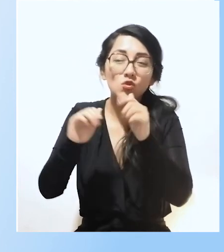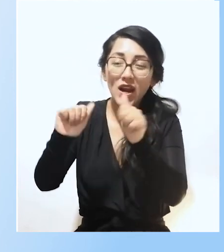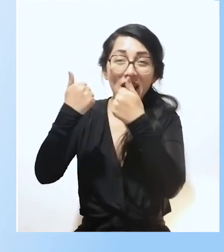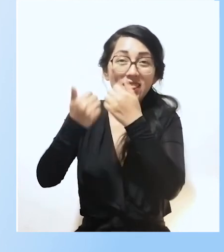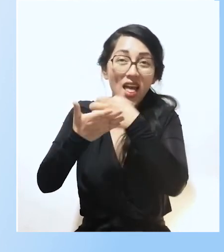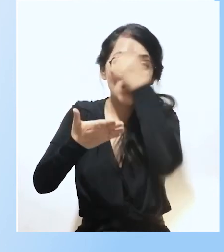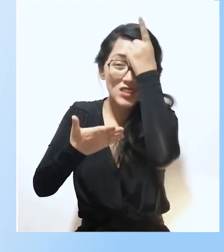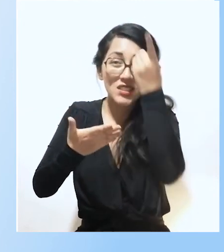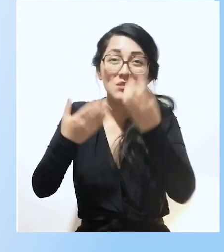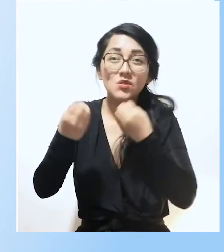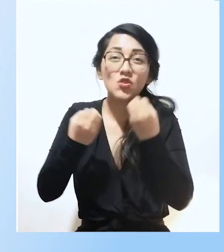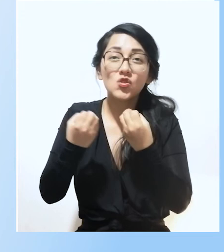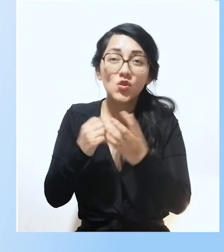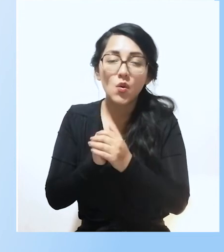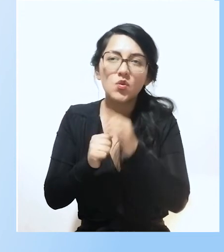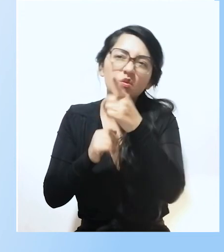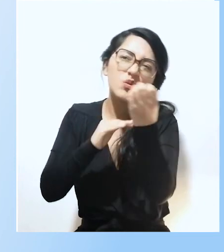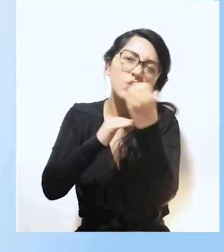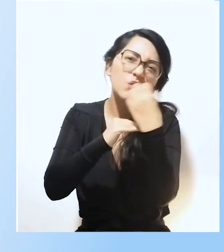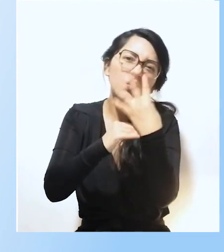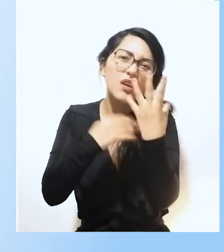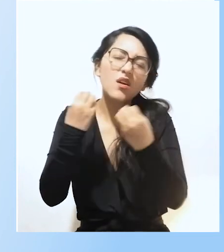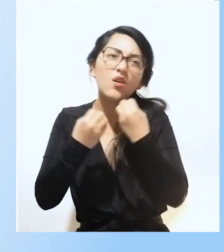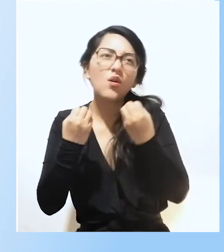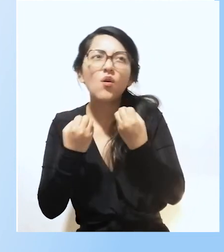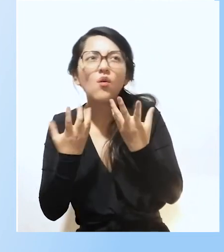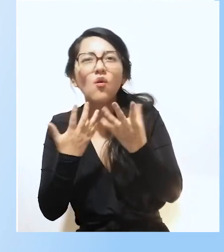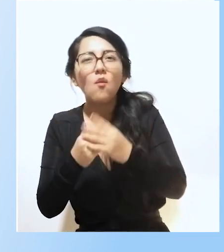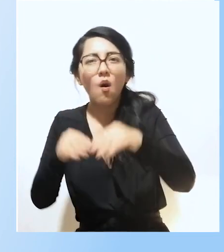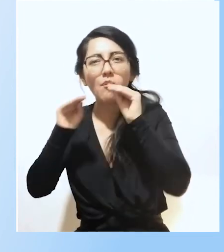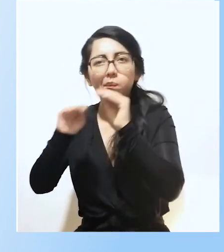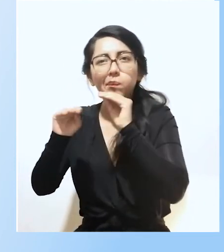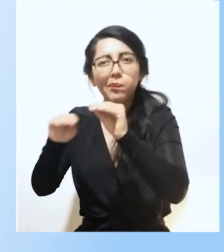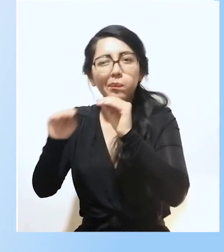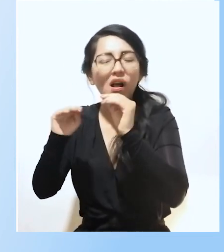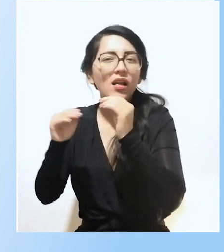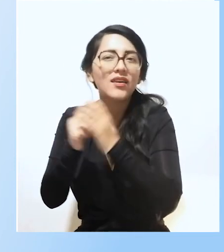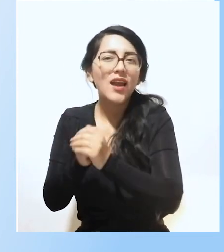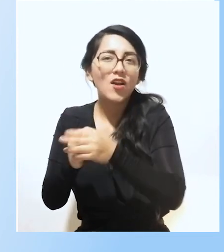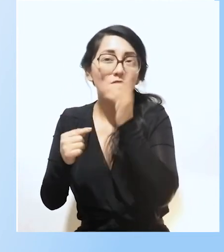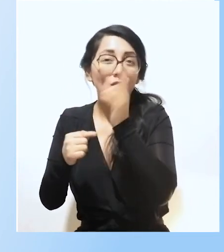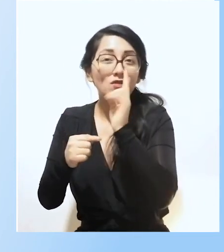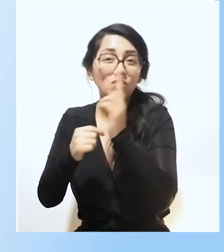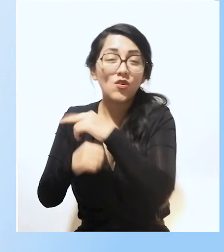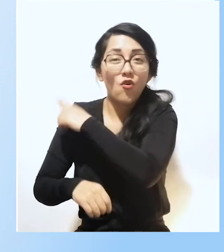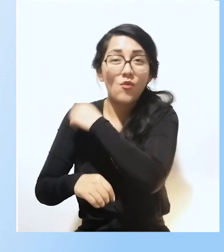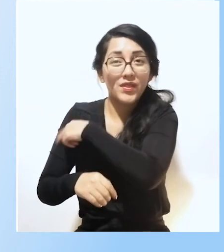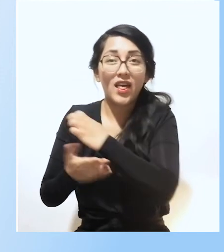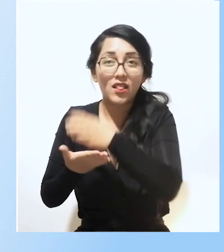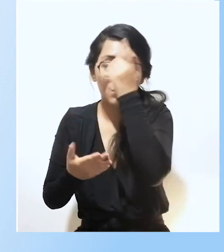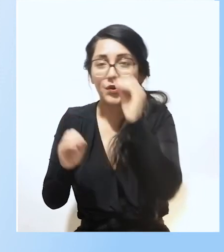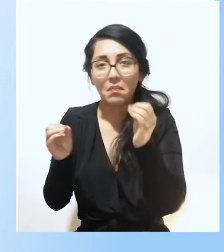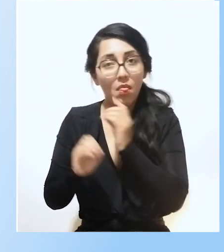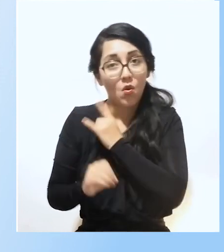educativos. Nos preguntan, ¿qué sugerencias nos brindas en la formación de maestros en pedagogía hospitalaria, dado que no se cuenta con la línea de formación en